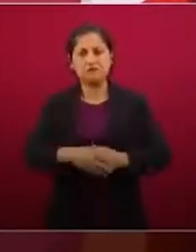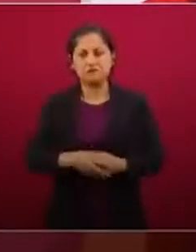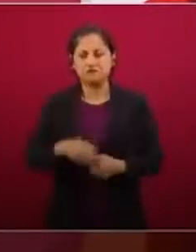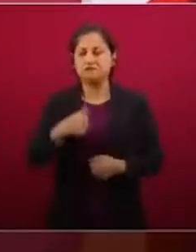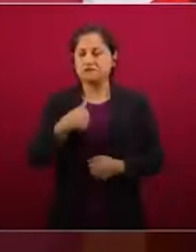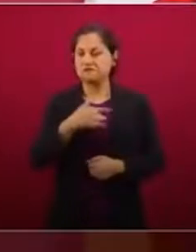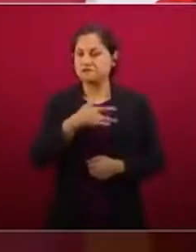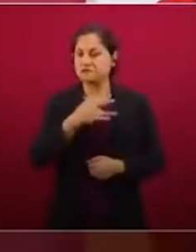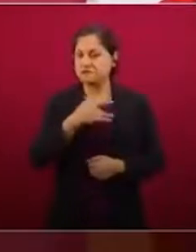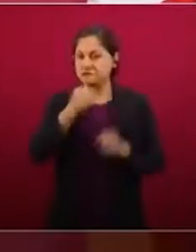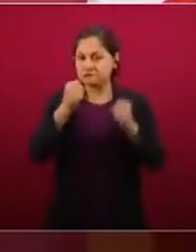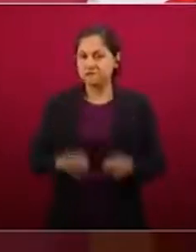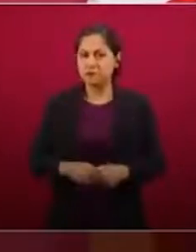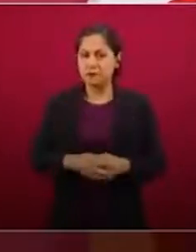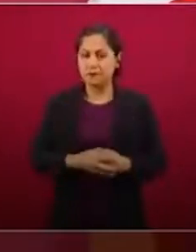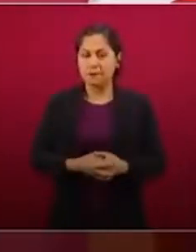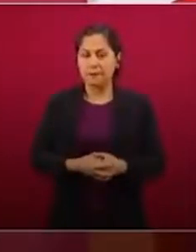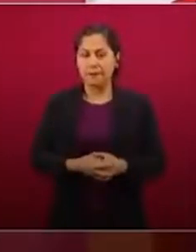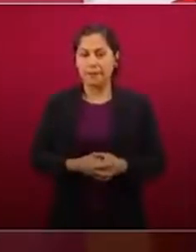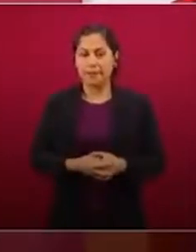seguro.